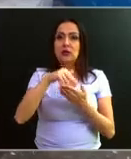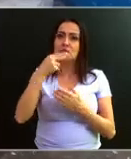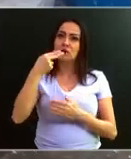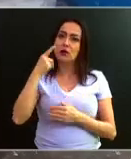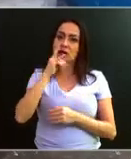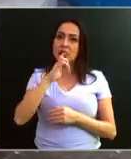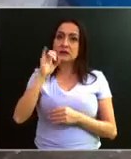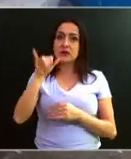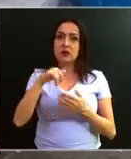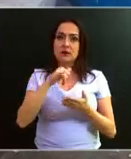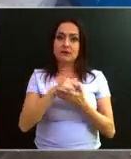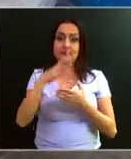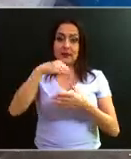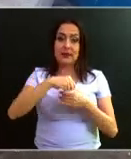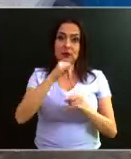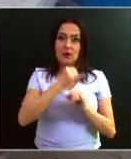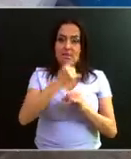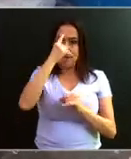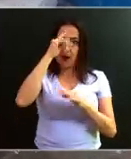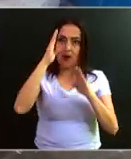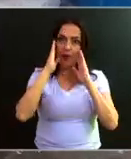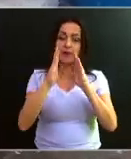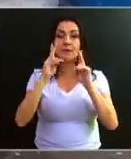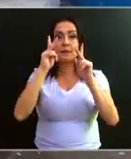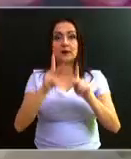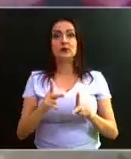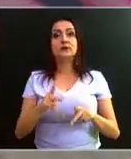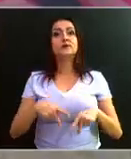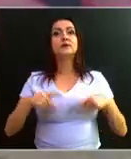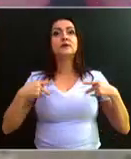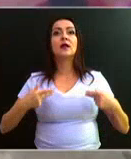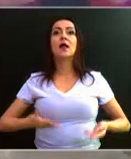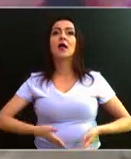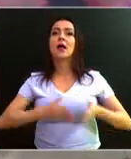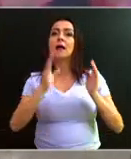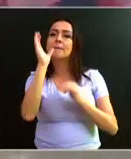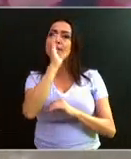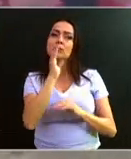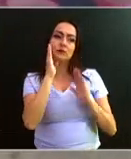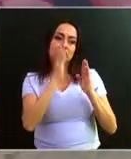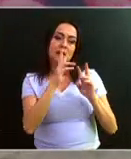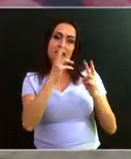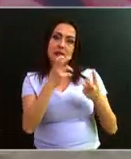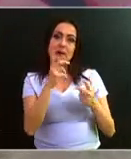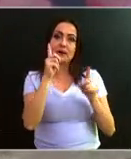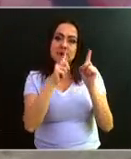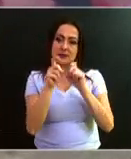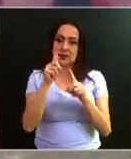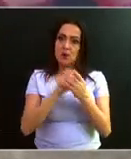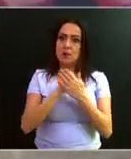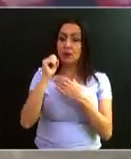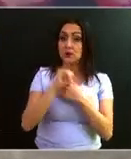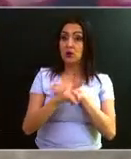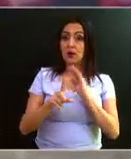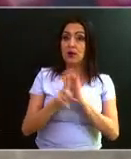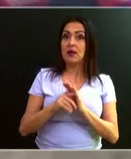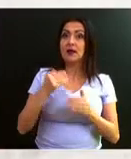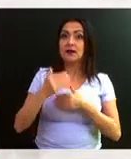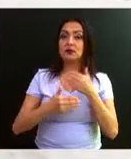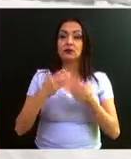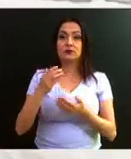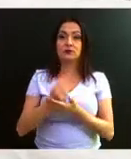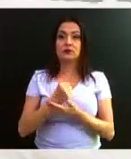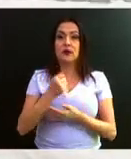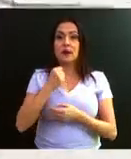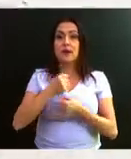la estrategia interinstitucional para el abordaje de personas en condición de calle busca abarcar temas de censos, proyectos de ley, gestión de recursos